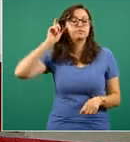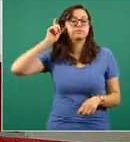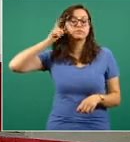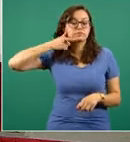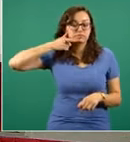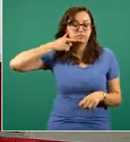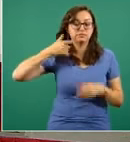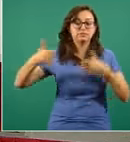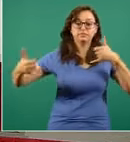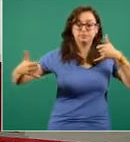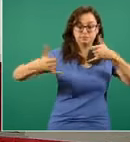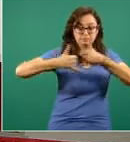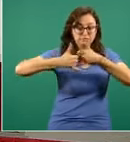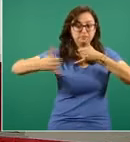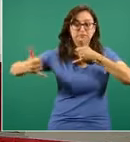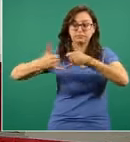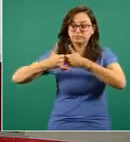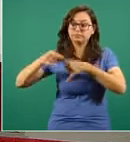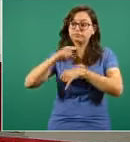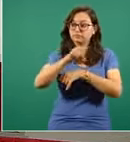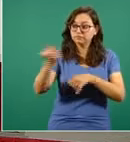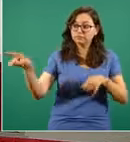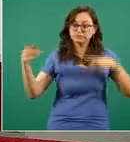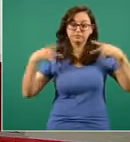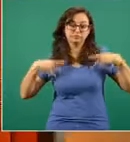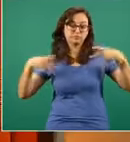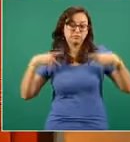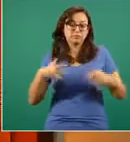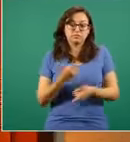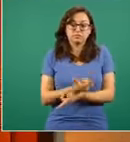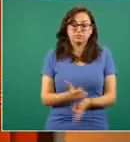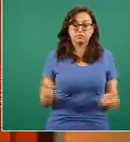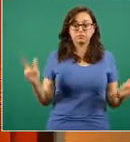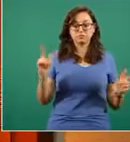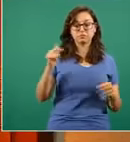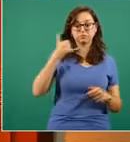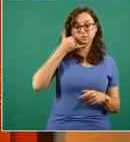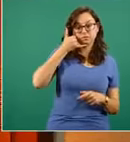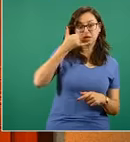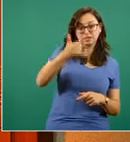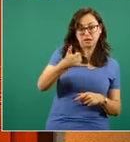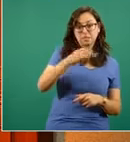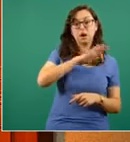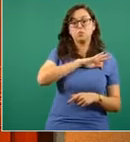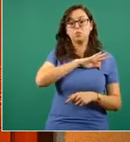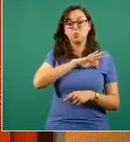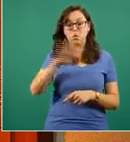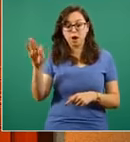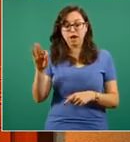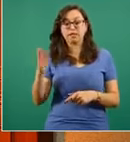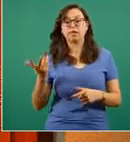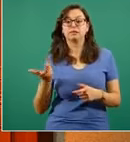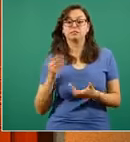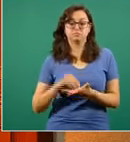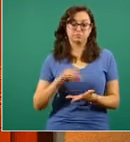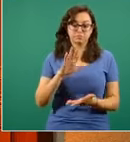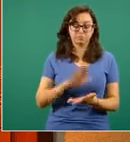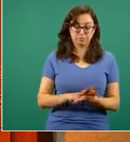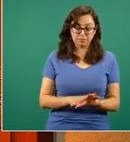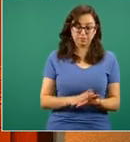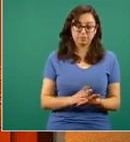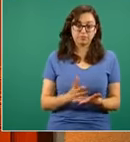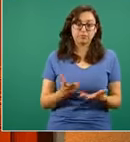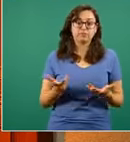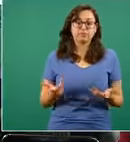través para que cualquier persona que tenga acceso a un teléfono pueda hacer una llamada y pueda realizar este registro. Se van a